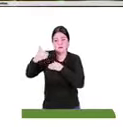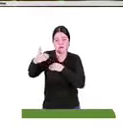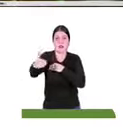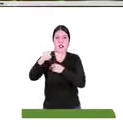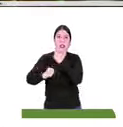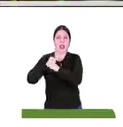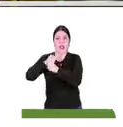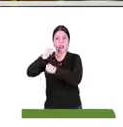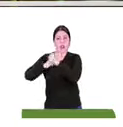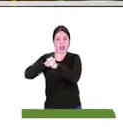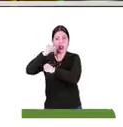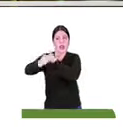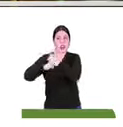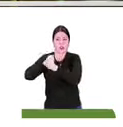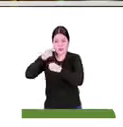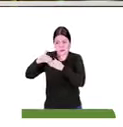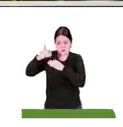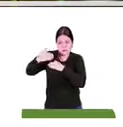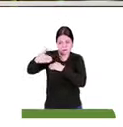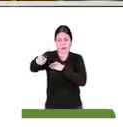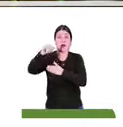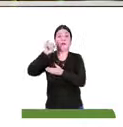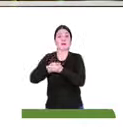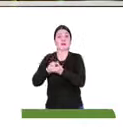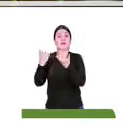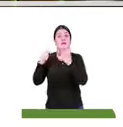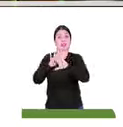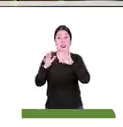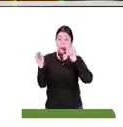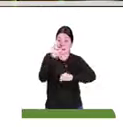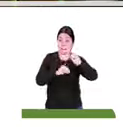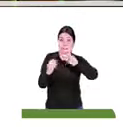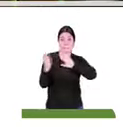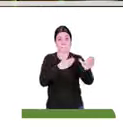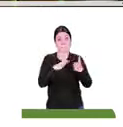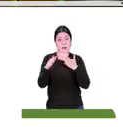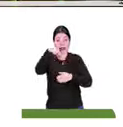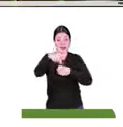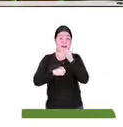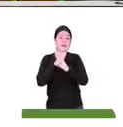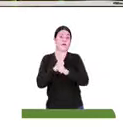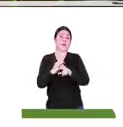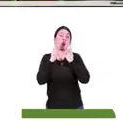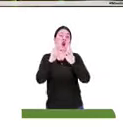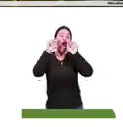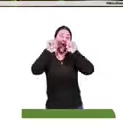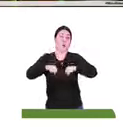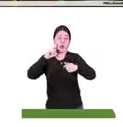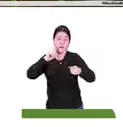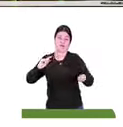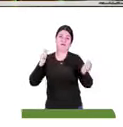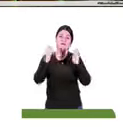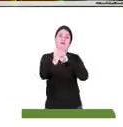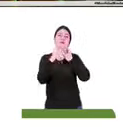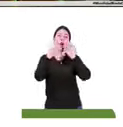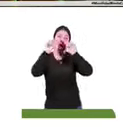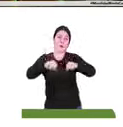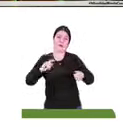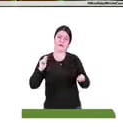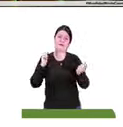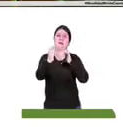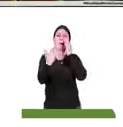como consecuencia de este ejercicio de planeación, este año esperamos que sea el año de la transformación, el año en el que